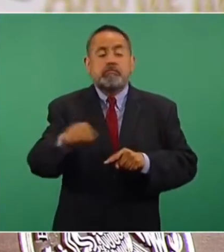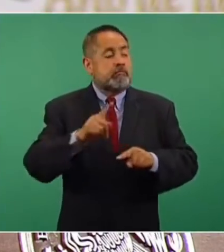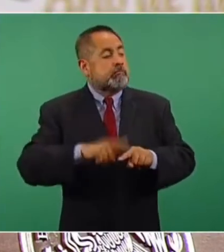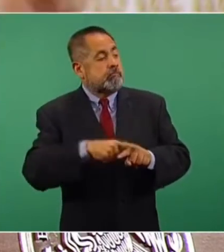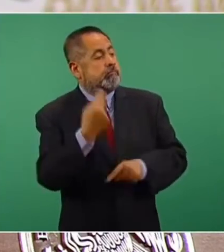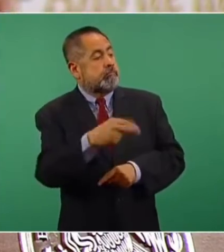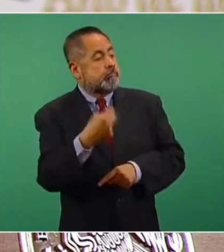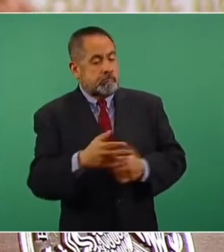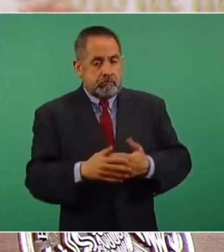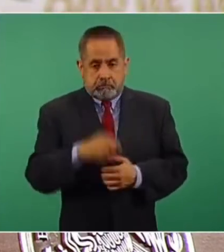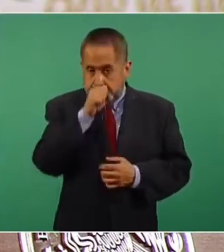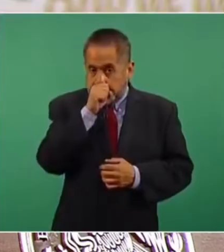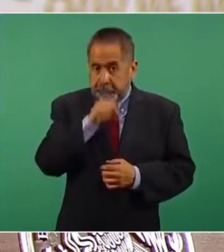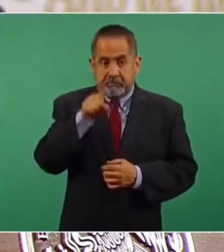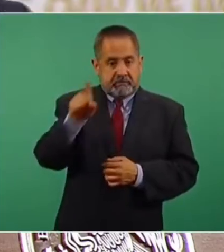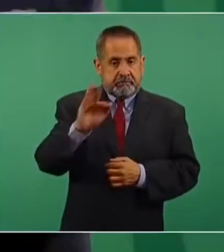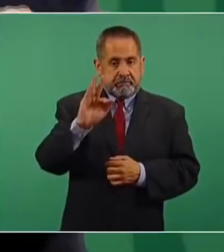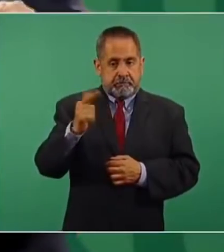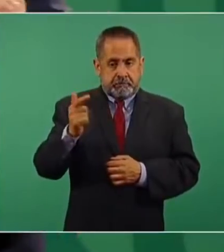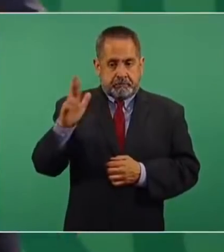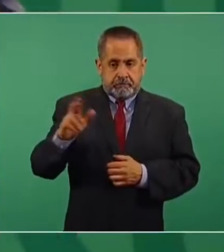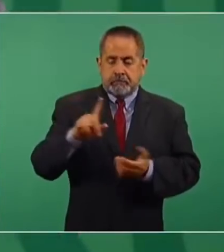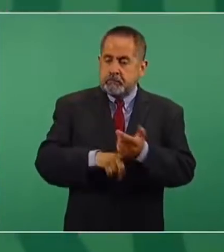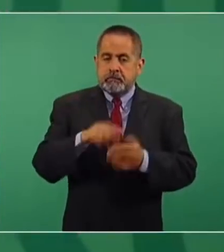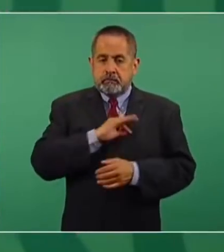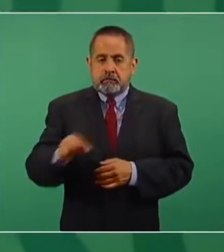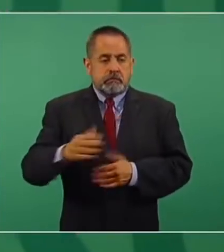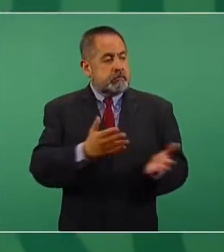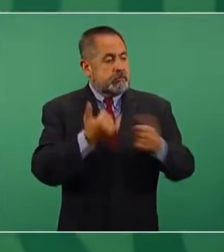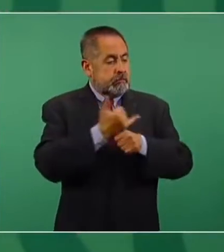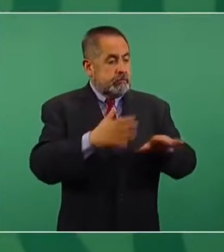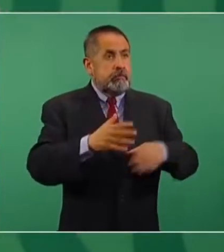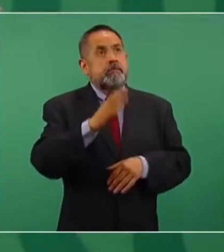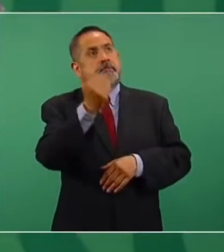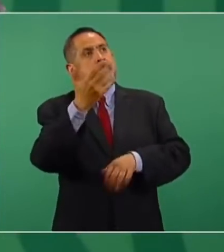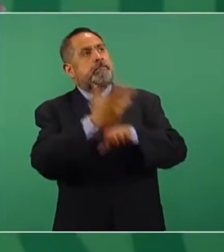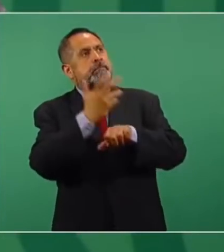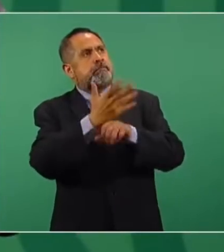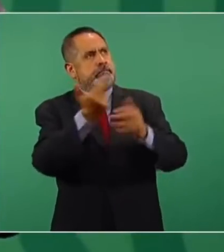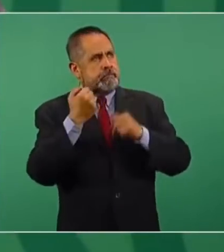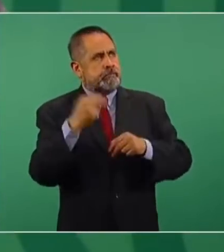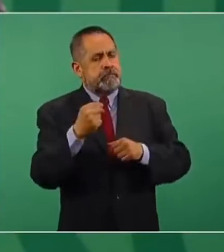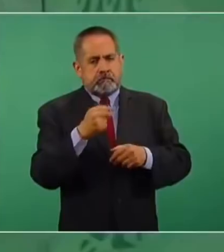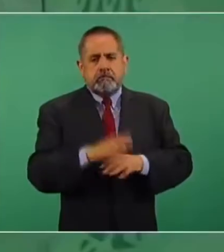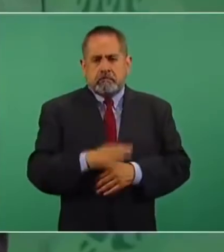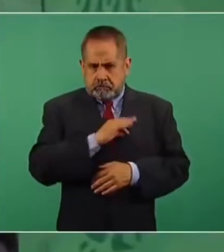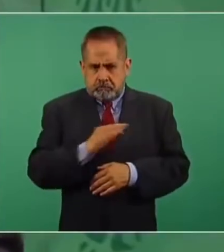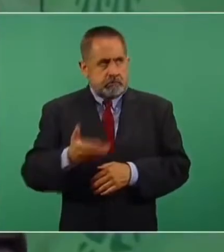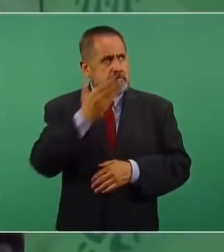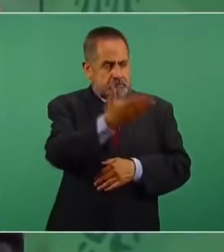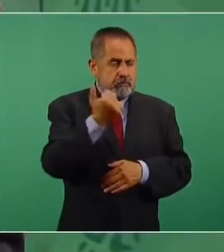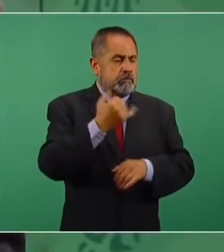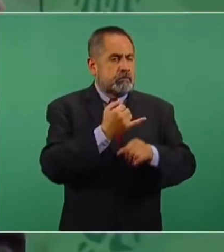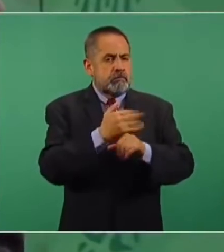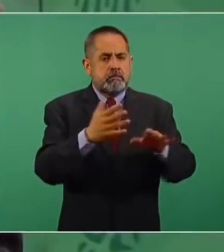tema, que la Fiscalía pueda solicitar información a Estados Unidos, al gobierno de Estados